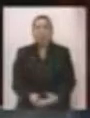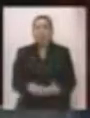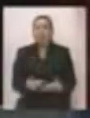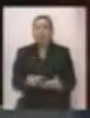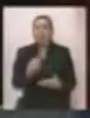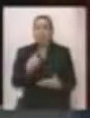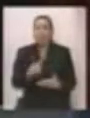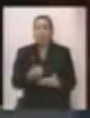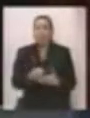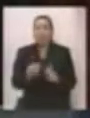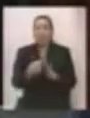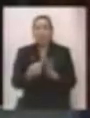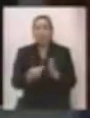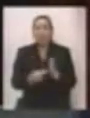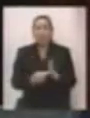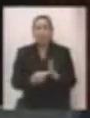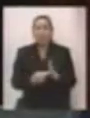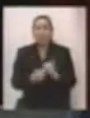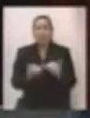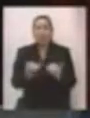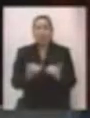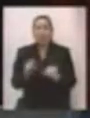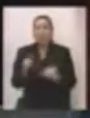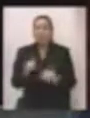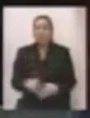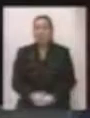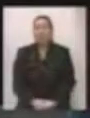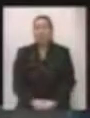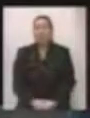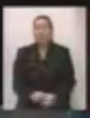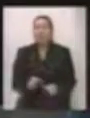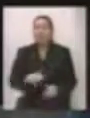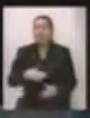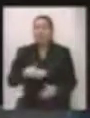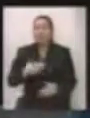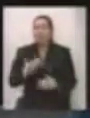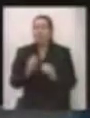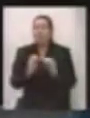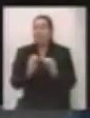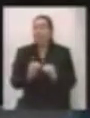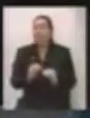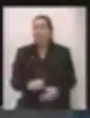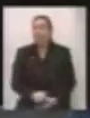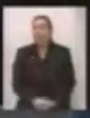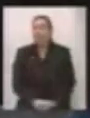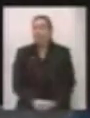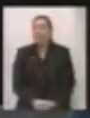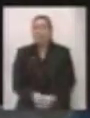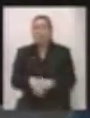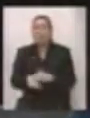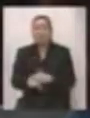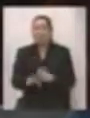antes de establecer la relación contractual con el usuario, la posibilidad de establecer